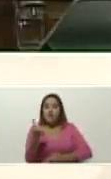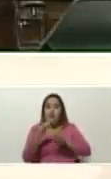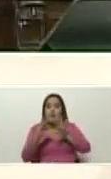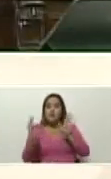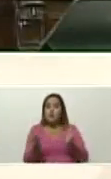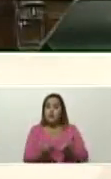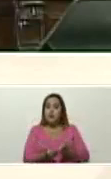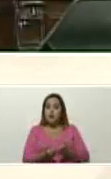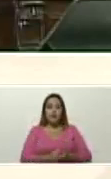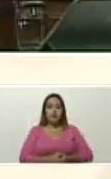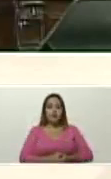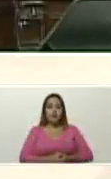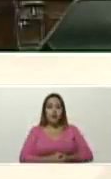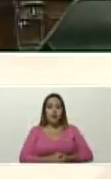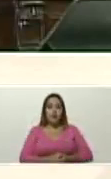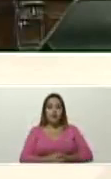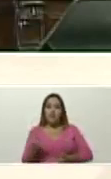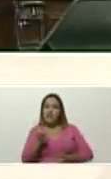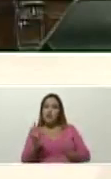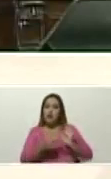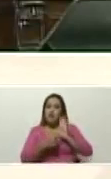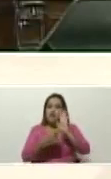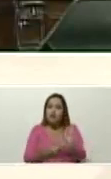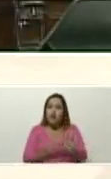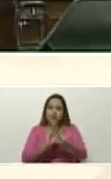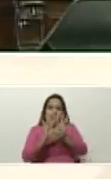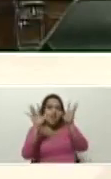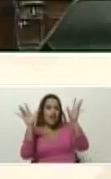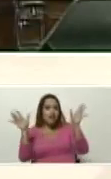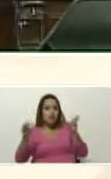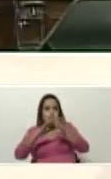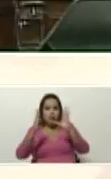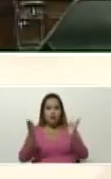mundo. Venezuela va dando ejemplo y brillando por el mundo.